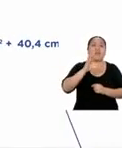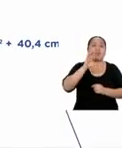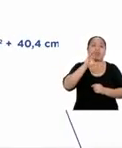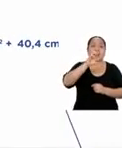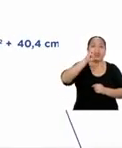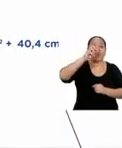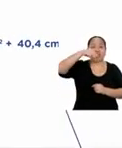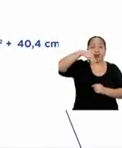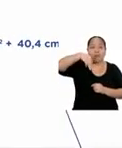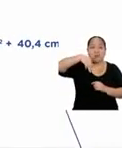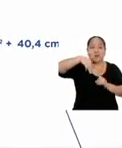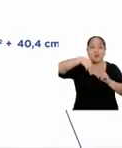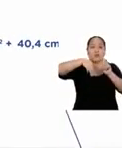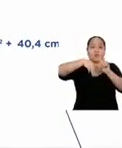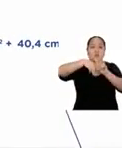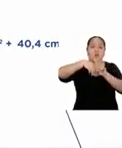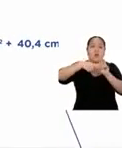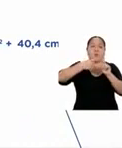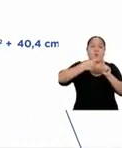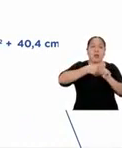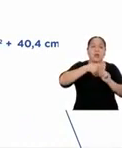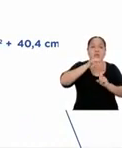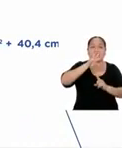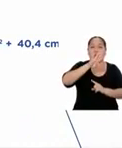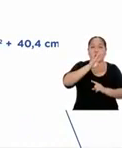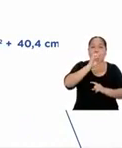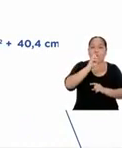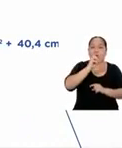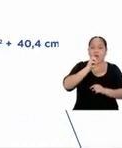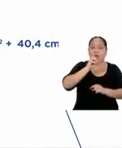centímetros cuadrados, más